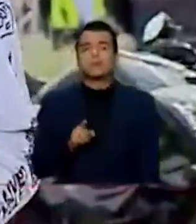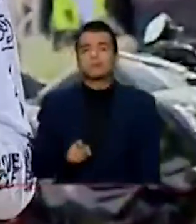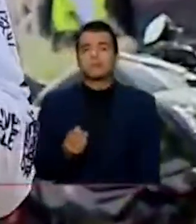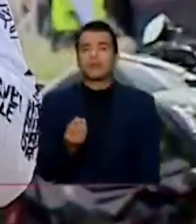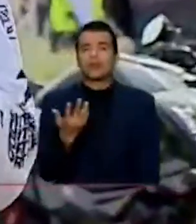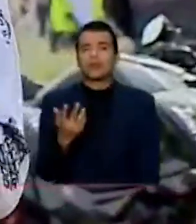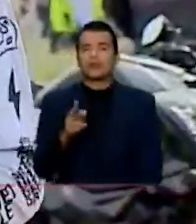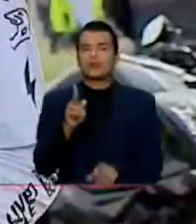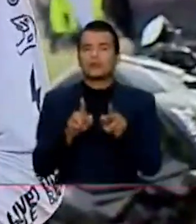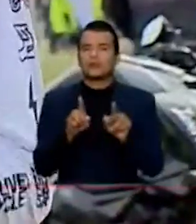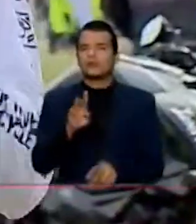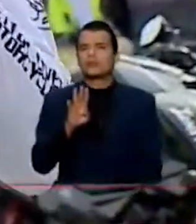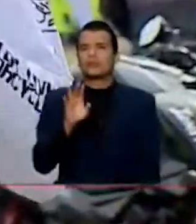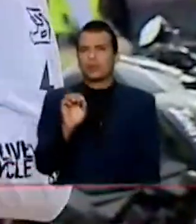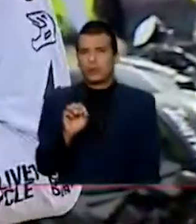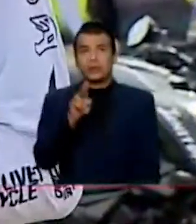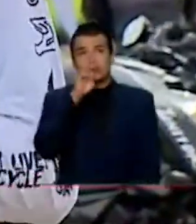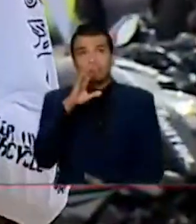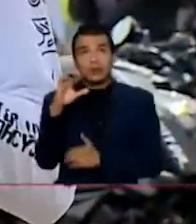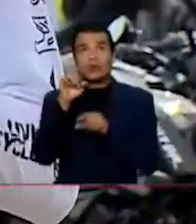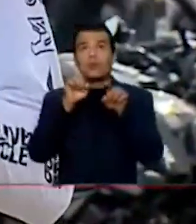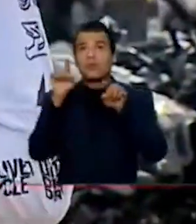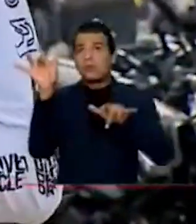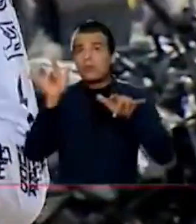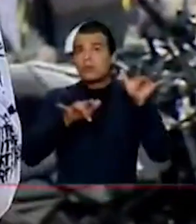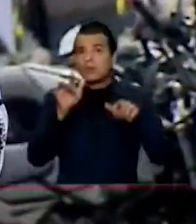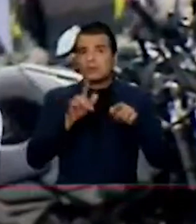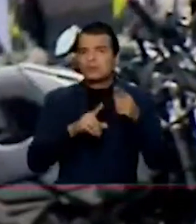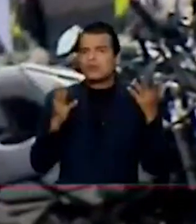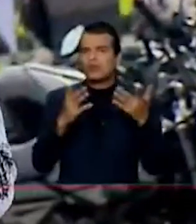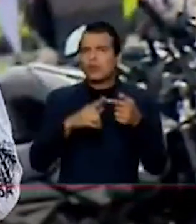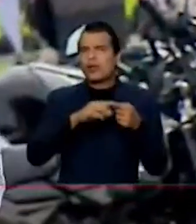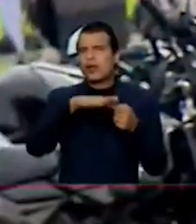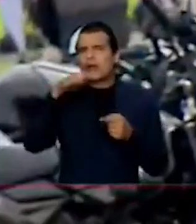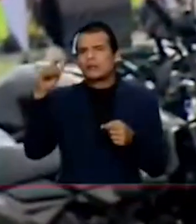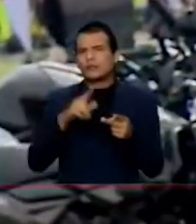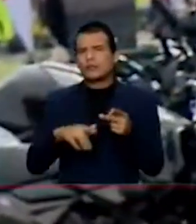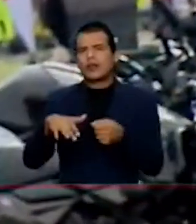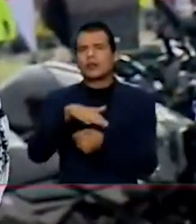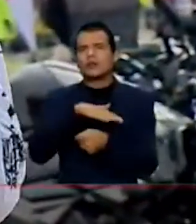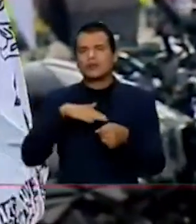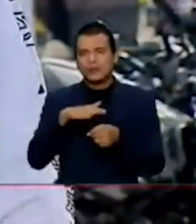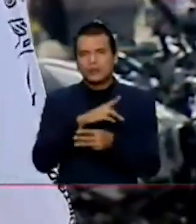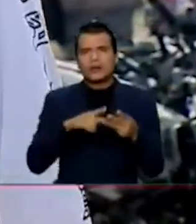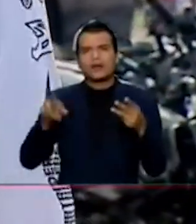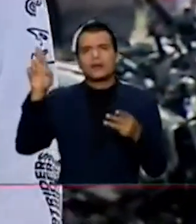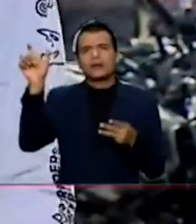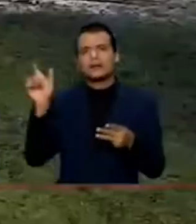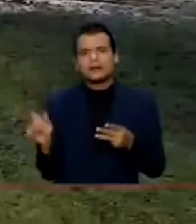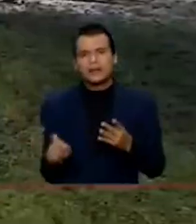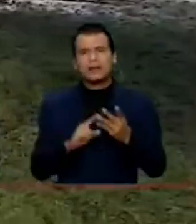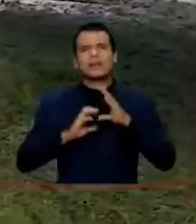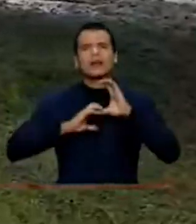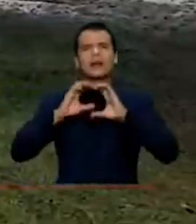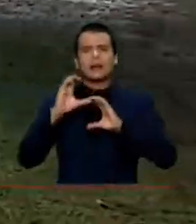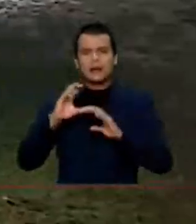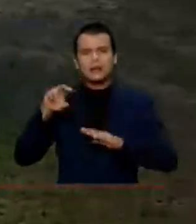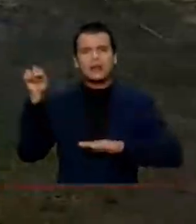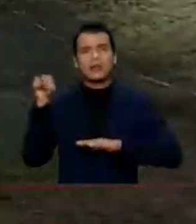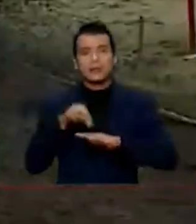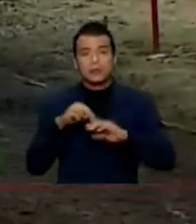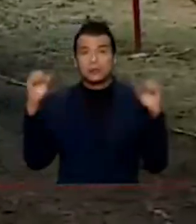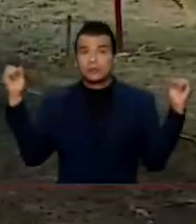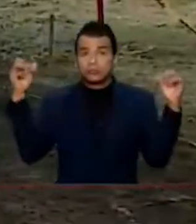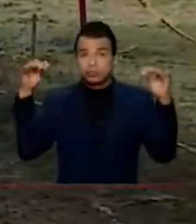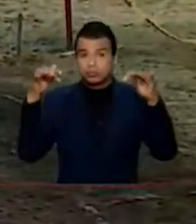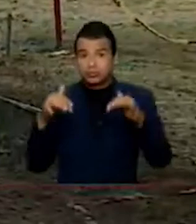el país. Tuvimos gente de Antioquia, de Cundinamarca, del Quindío, de Risaralda, del Cauca, Nariño. En fin, reunimos a medio